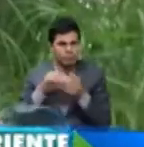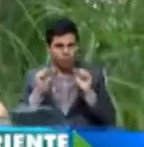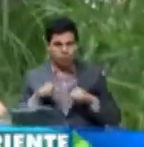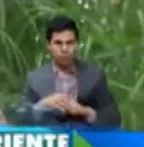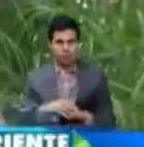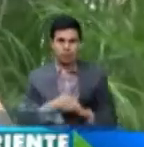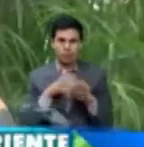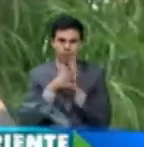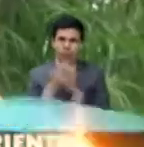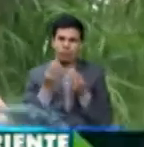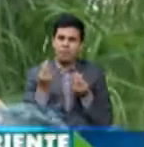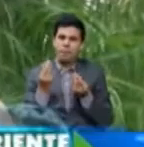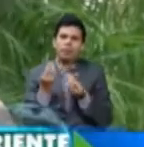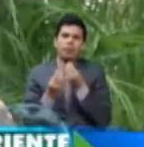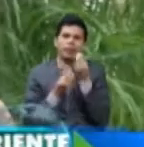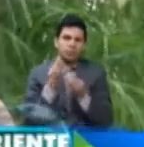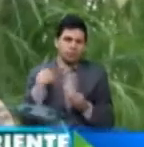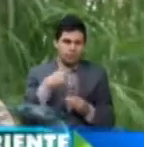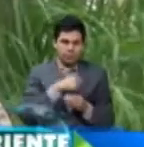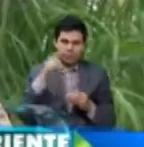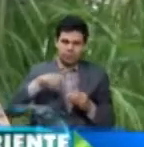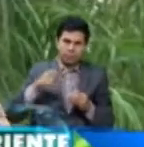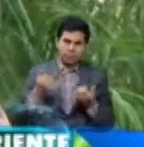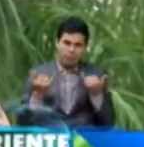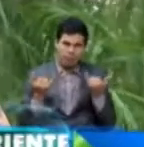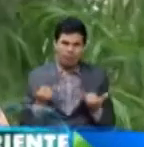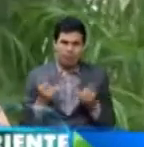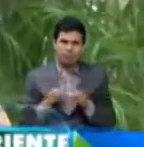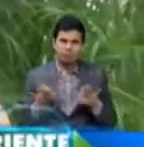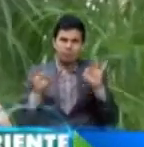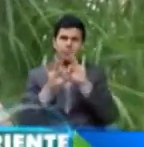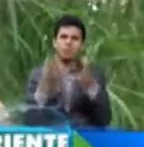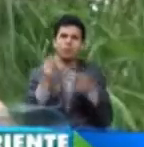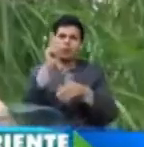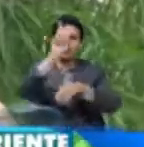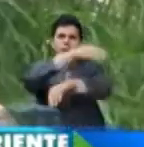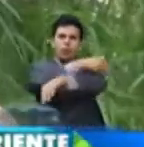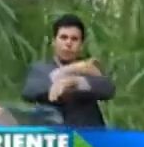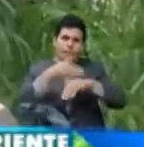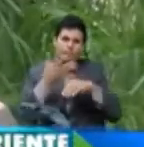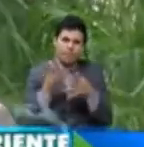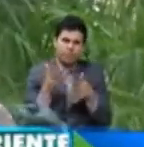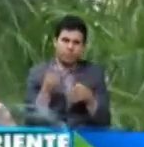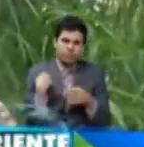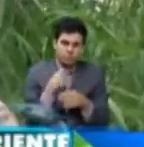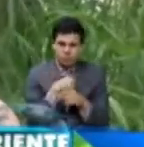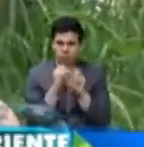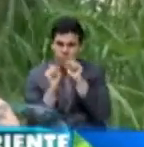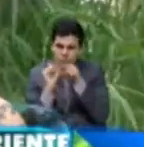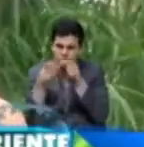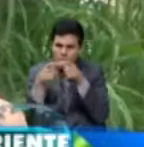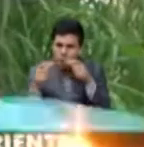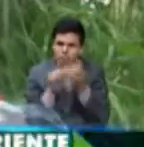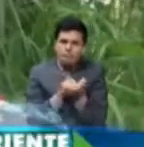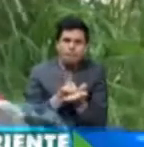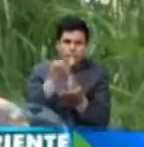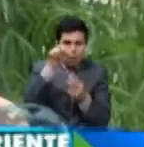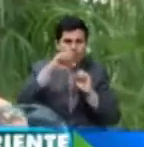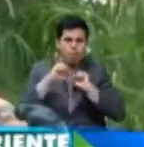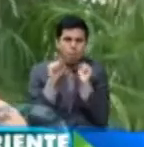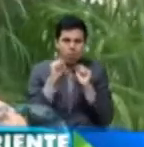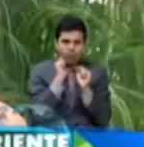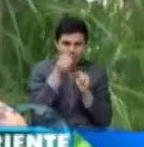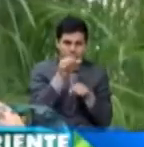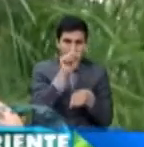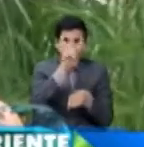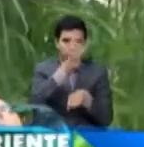el recurso económico que necesitamos en este momento es aproximadamente 2 millones de pesos, porque consultando los pasajes para salir de Bogotá mañana a